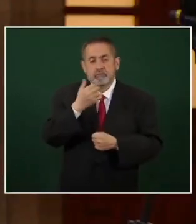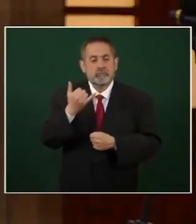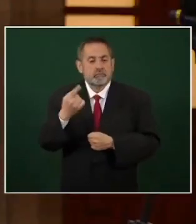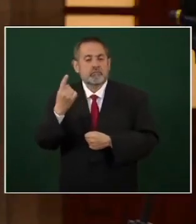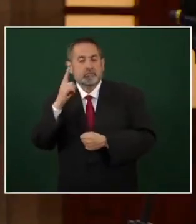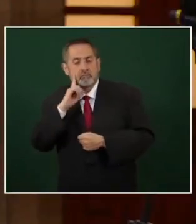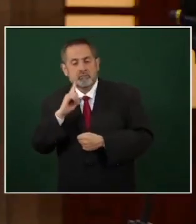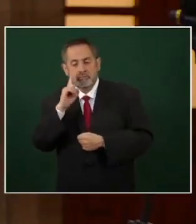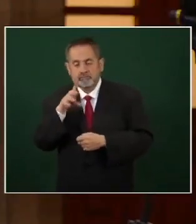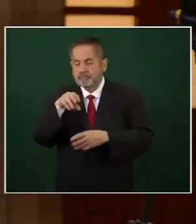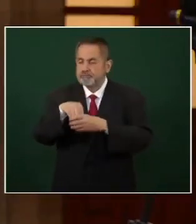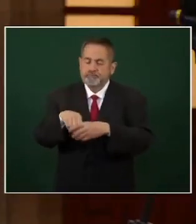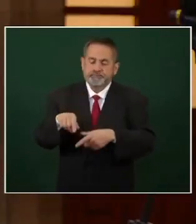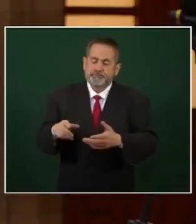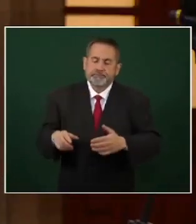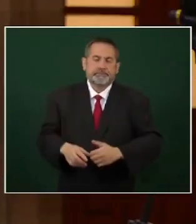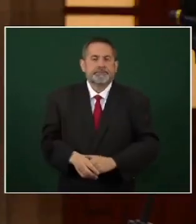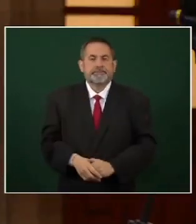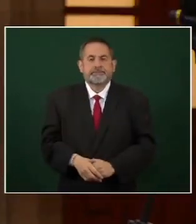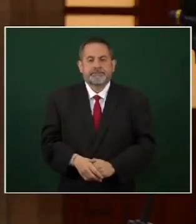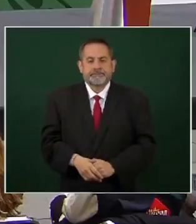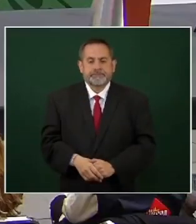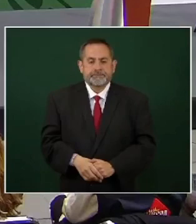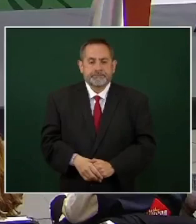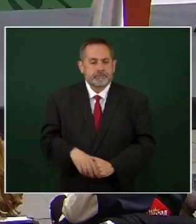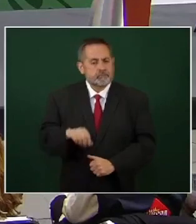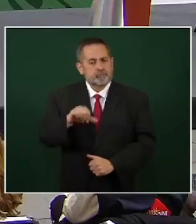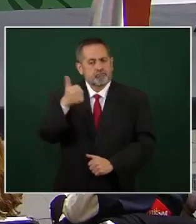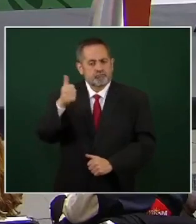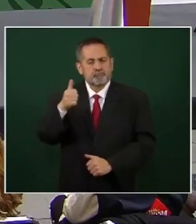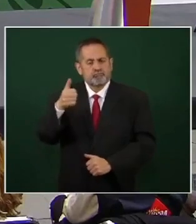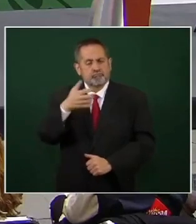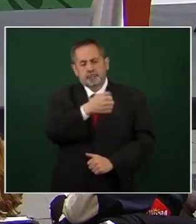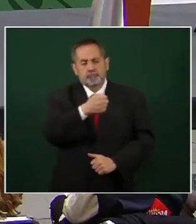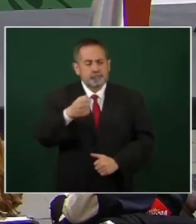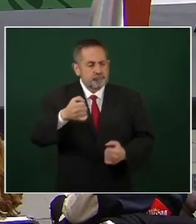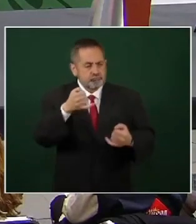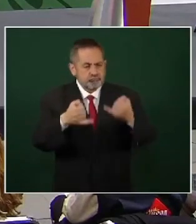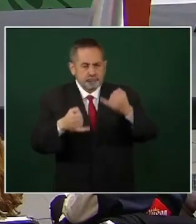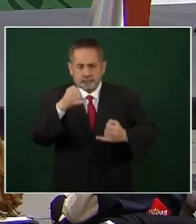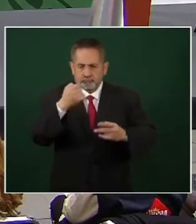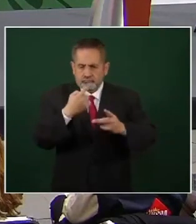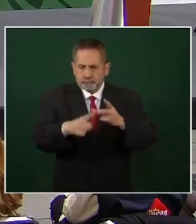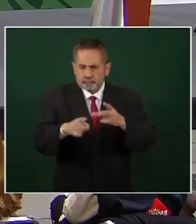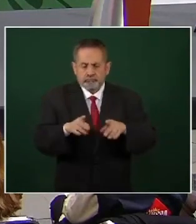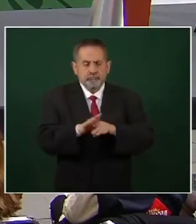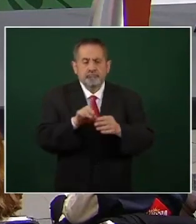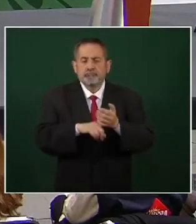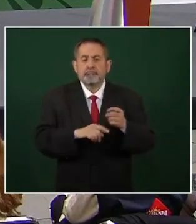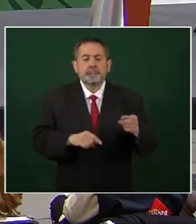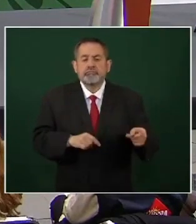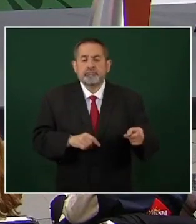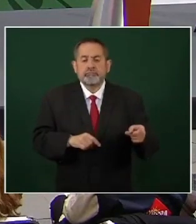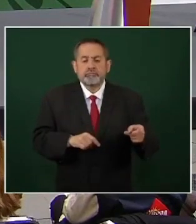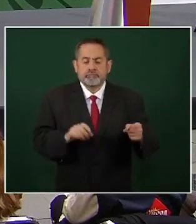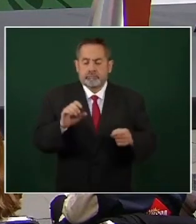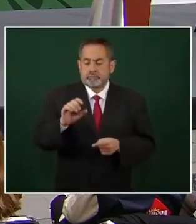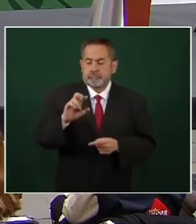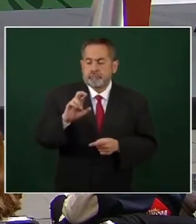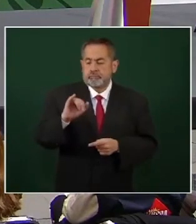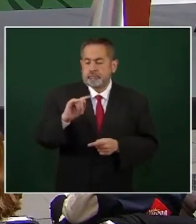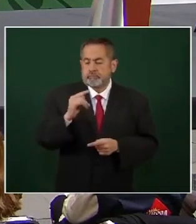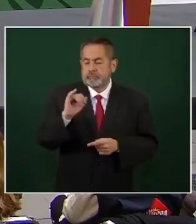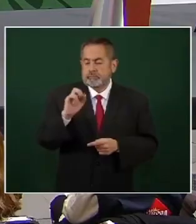una mujer. Adelante. Otro vinculado a proceso, se trata de Cristian Adán